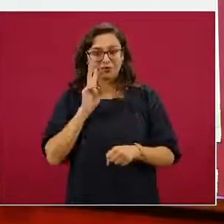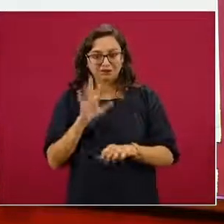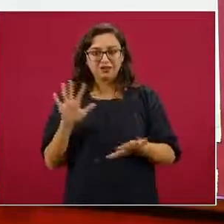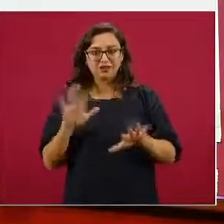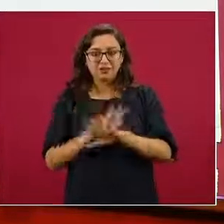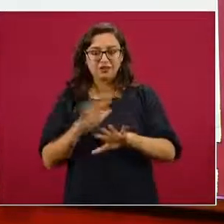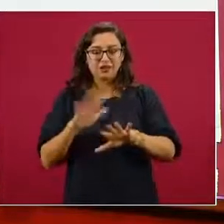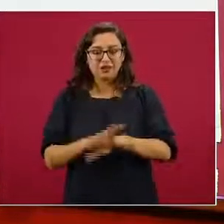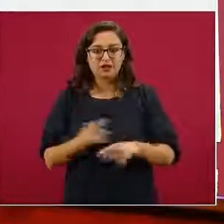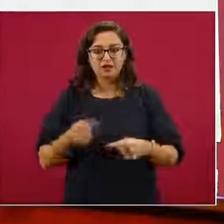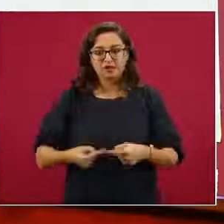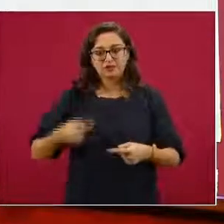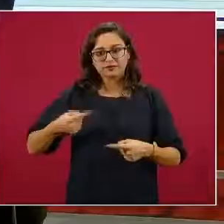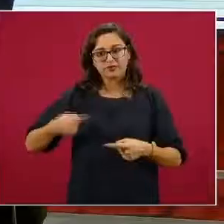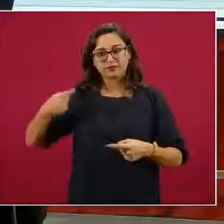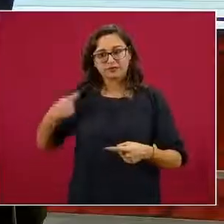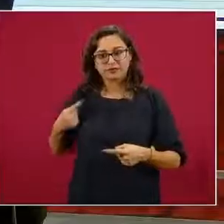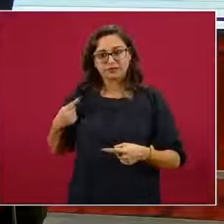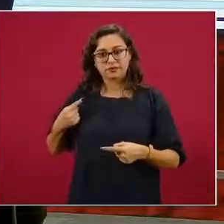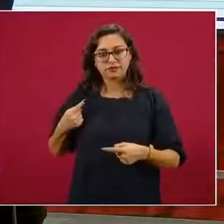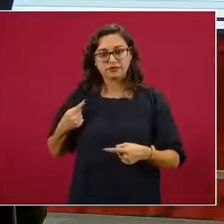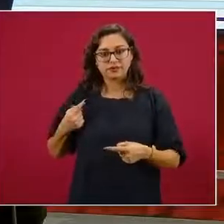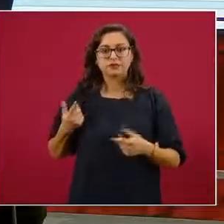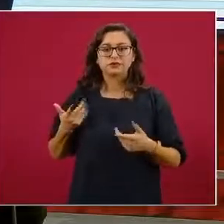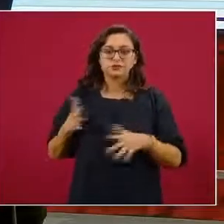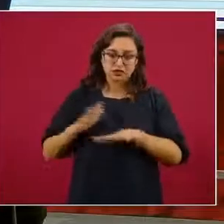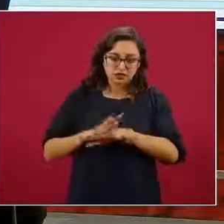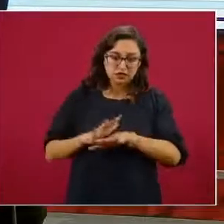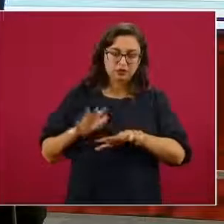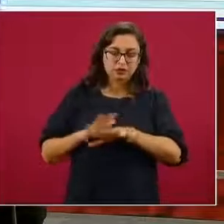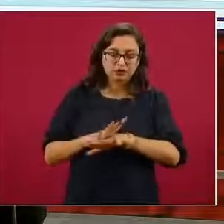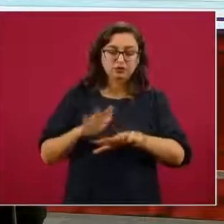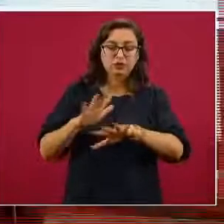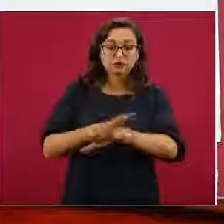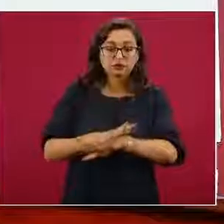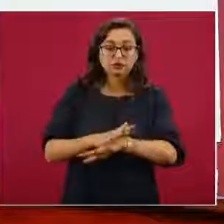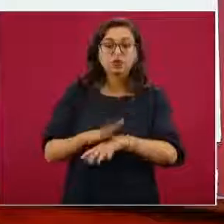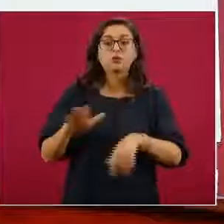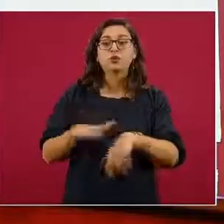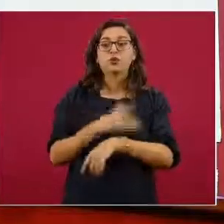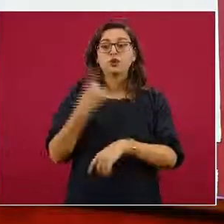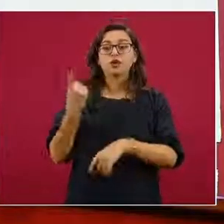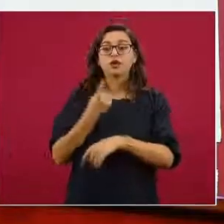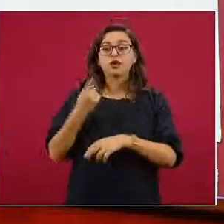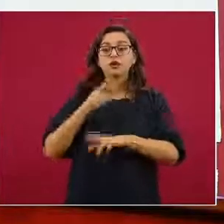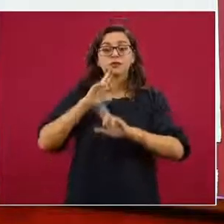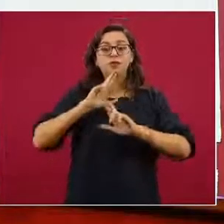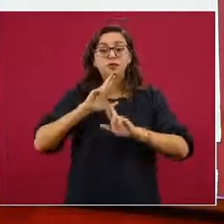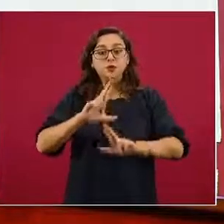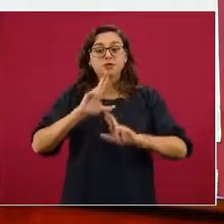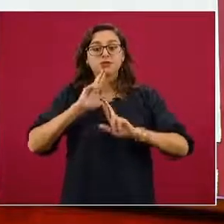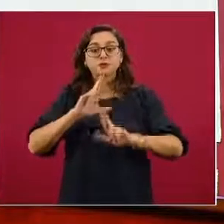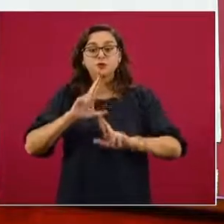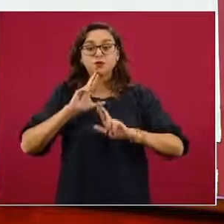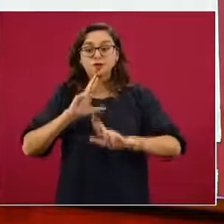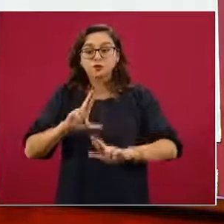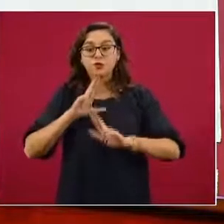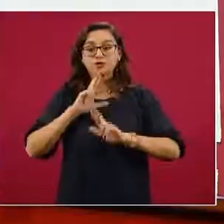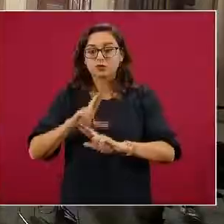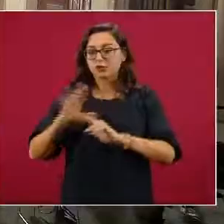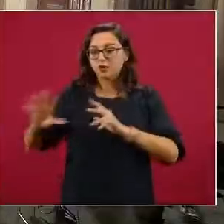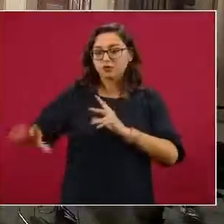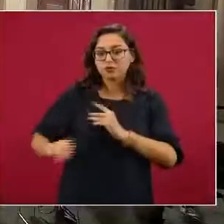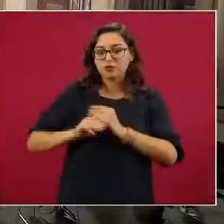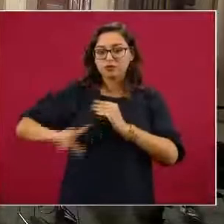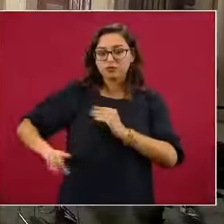transcurso de la semana nos referimos a la semana 41 y esto va cambiando, porque son los datos que todavía están abiertos, fluyendo